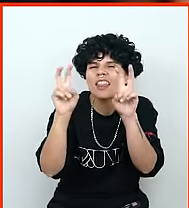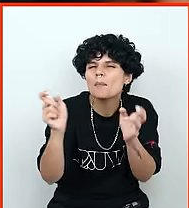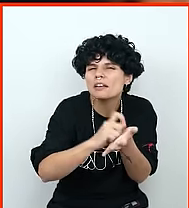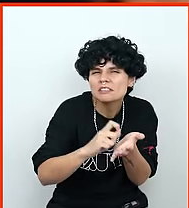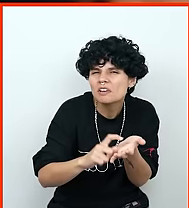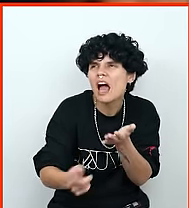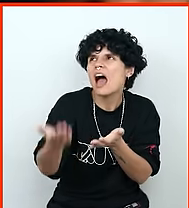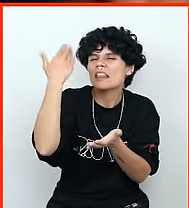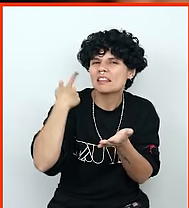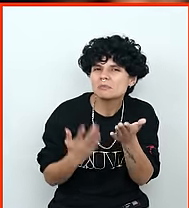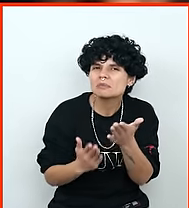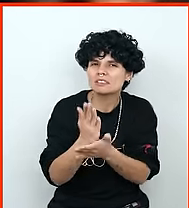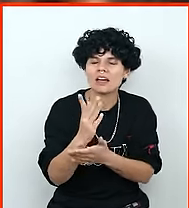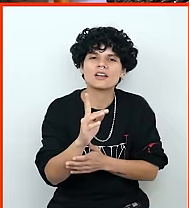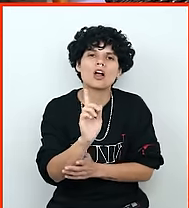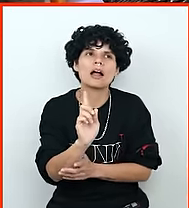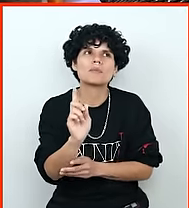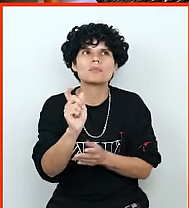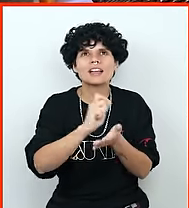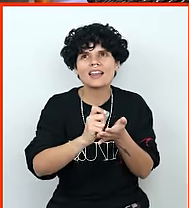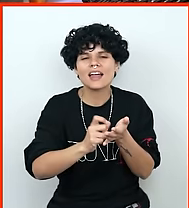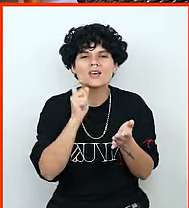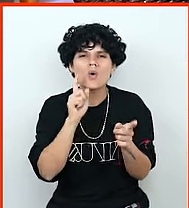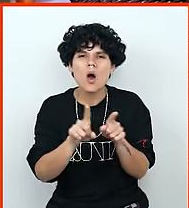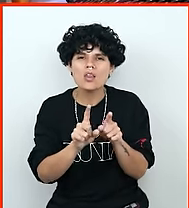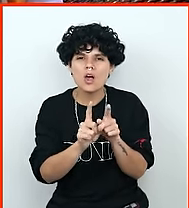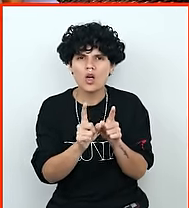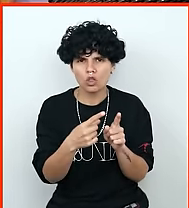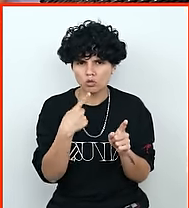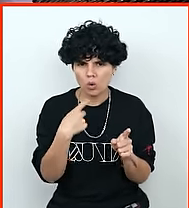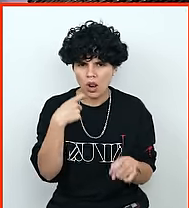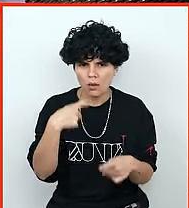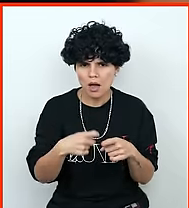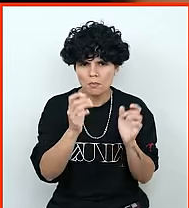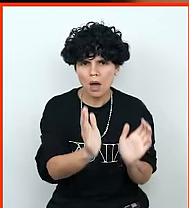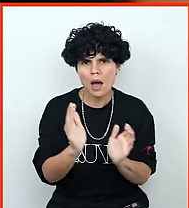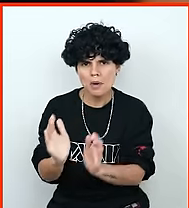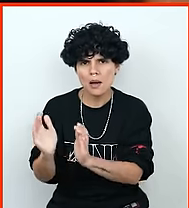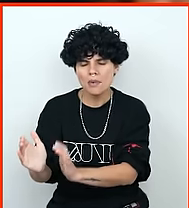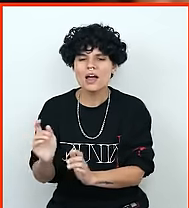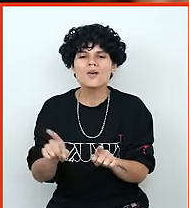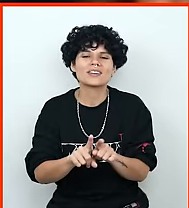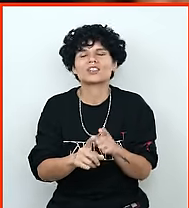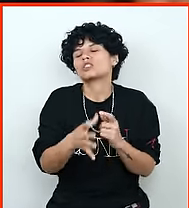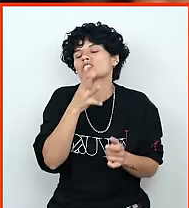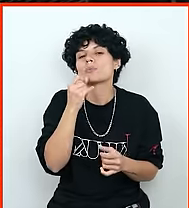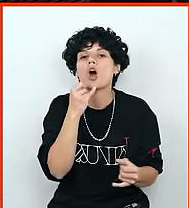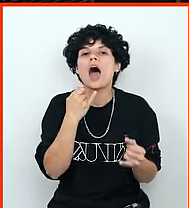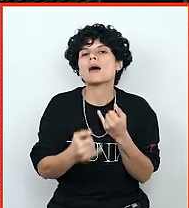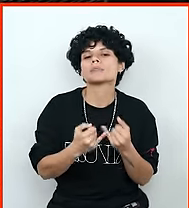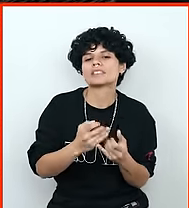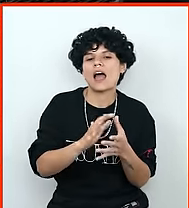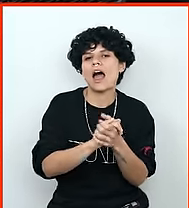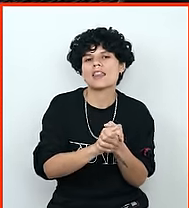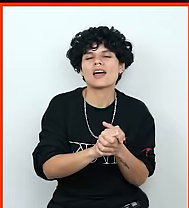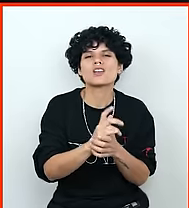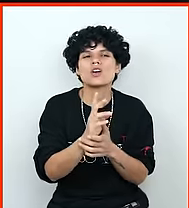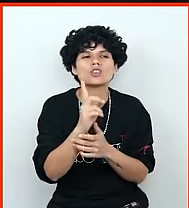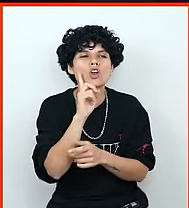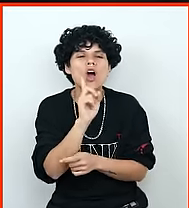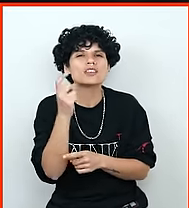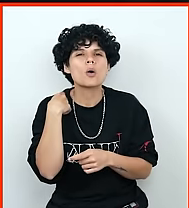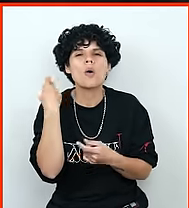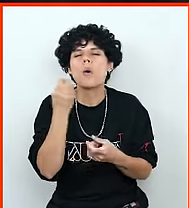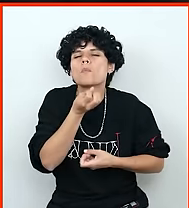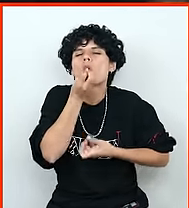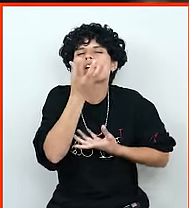atención? Yo creo que las primeras letras son como más estructuradas, así como ya, escribamos sobre la amistad, weón. Las ideas son más concretas, no son